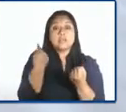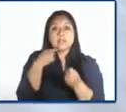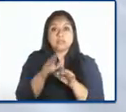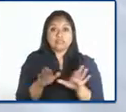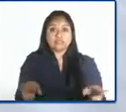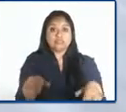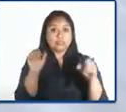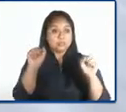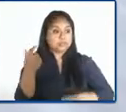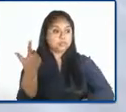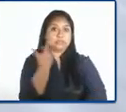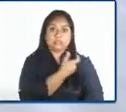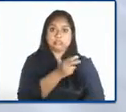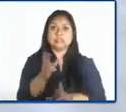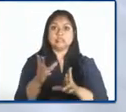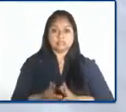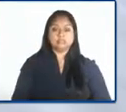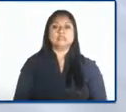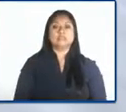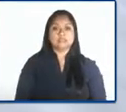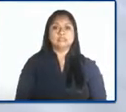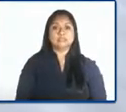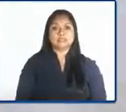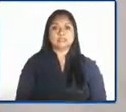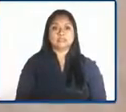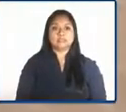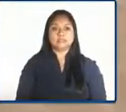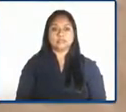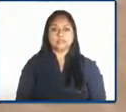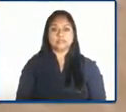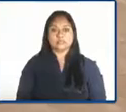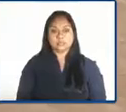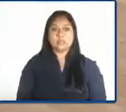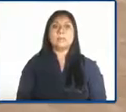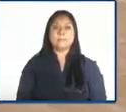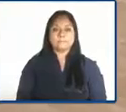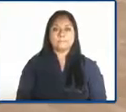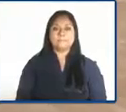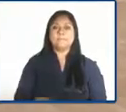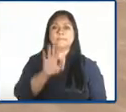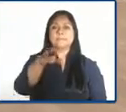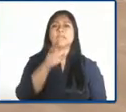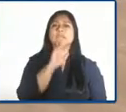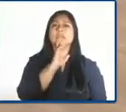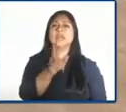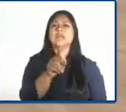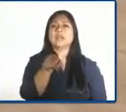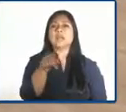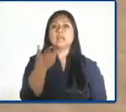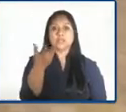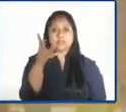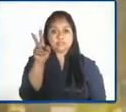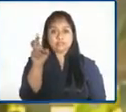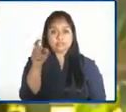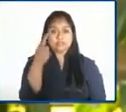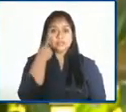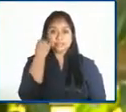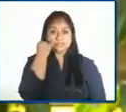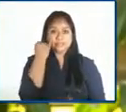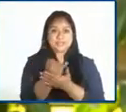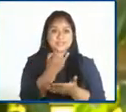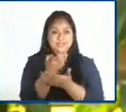o adolescente reciban la vacuna. En relación a la primera respuesta que usted me dio y en torno a la investigación que se